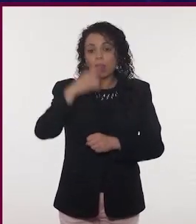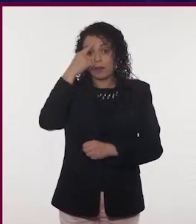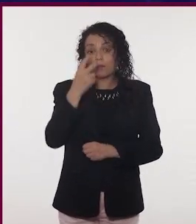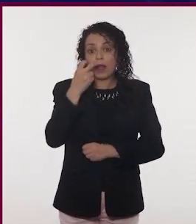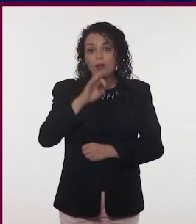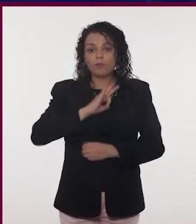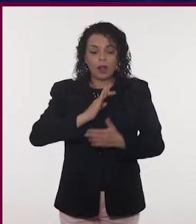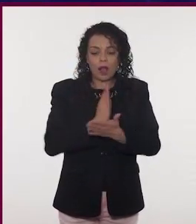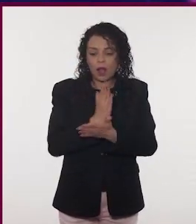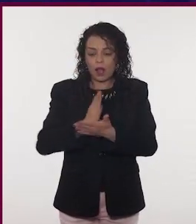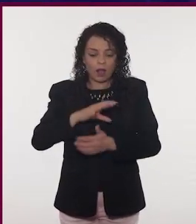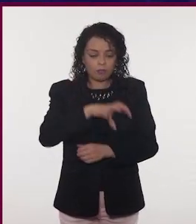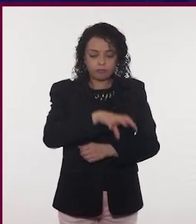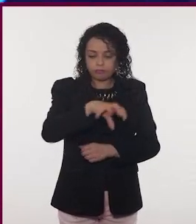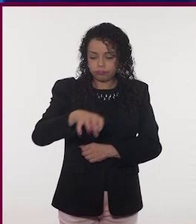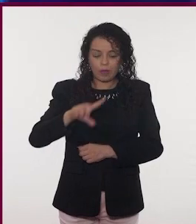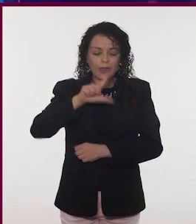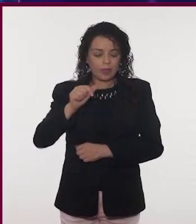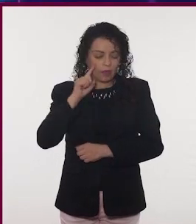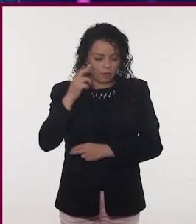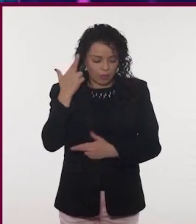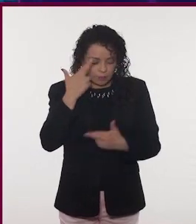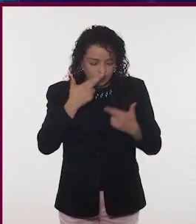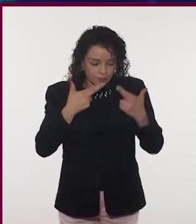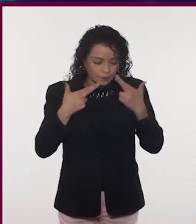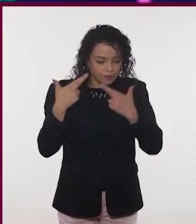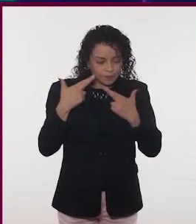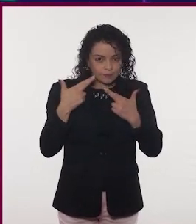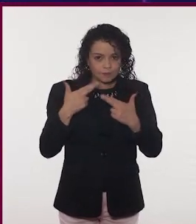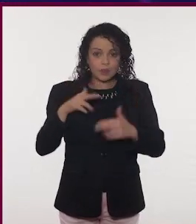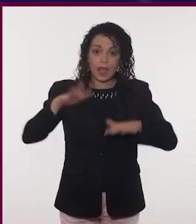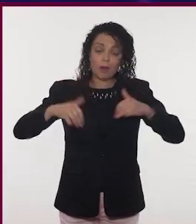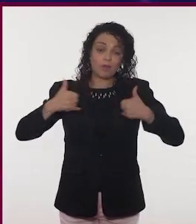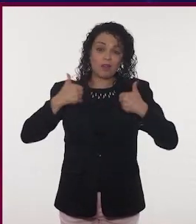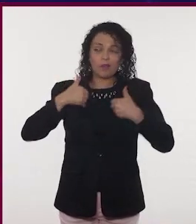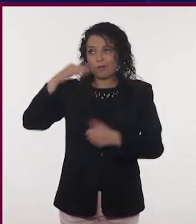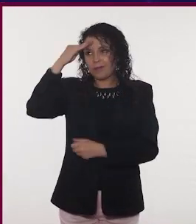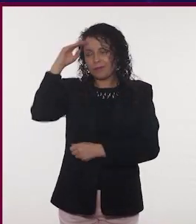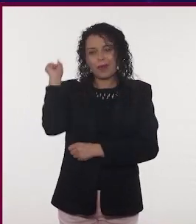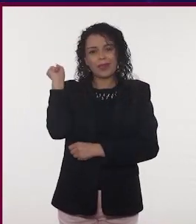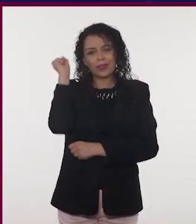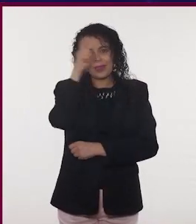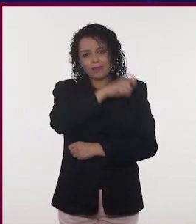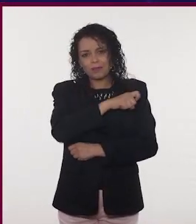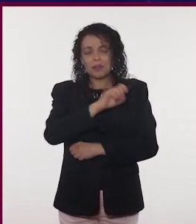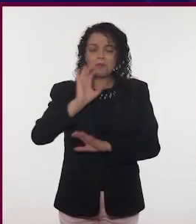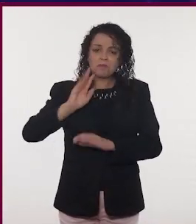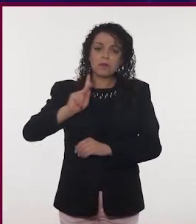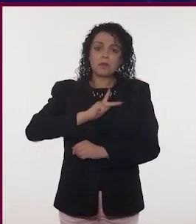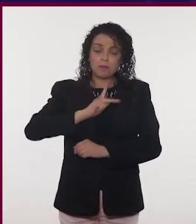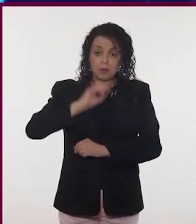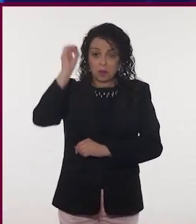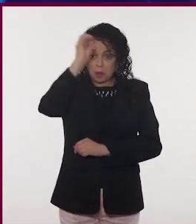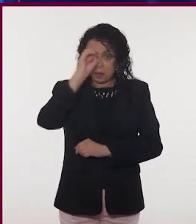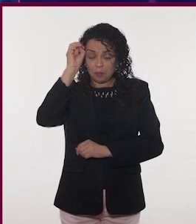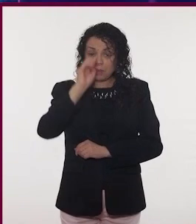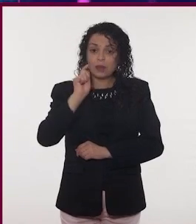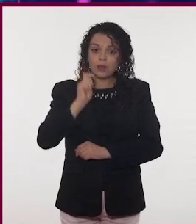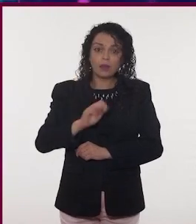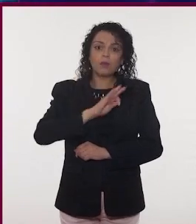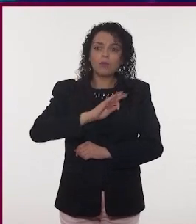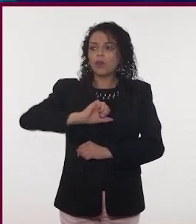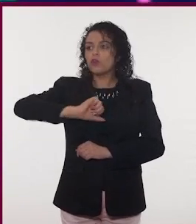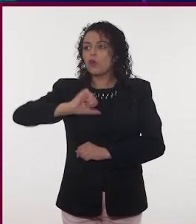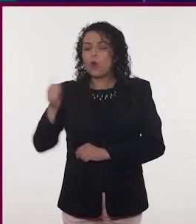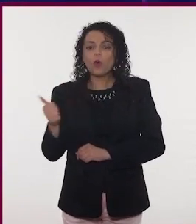Pero a algunos jóvenes cuando pensamos en eso se les dificulta, así que también yo diría que podemos tomar otro método,